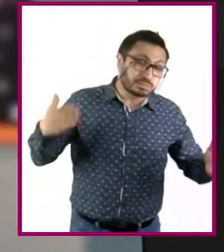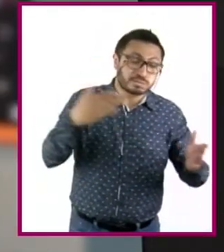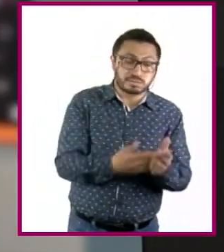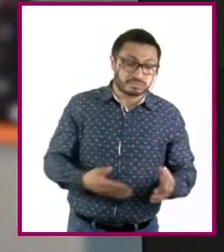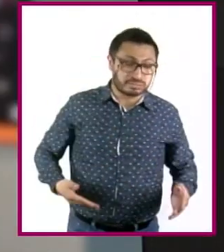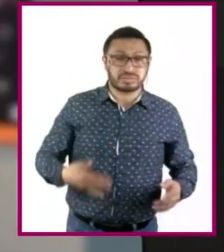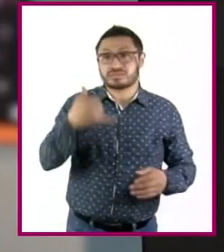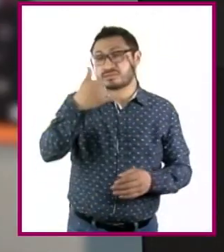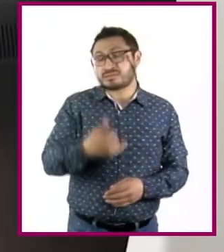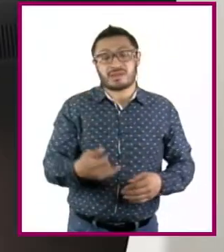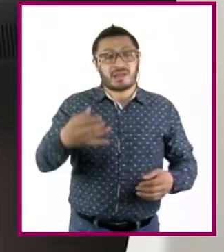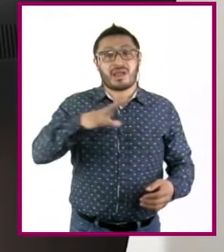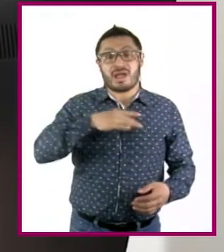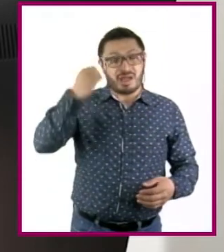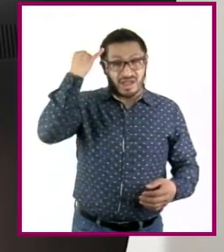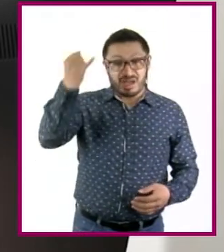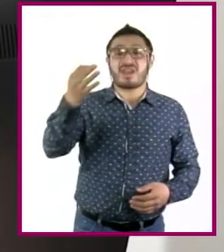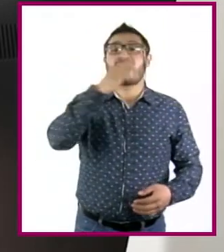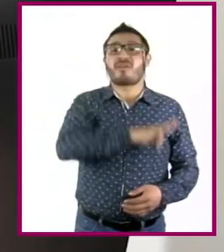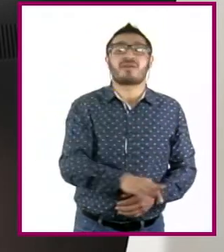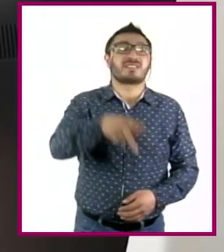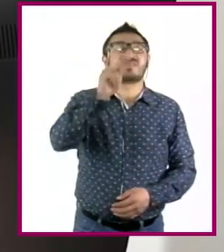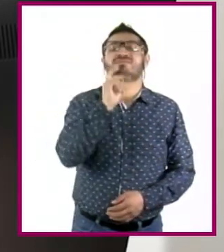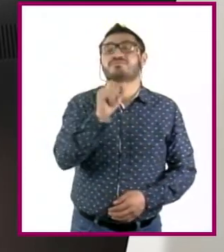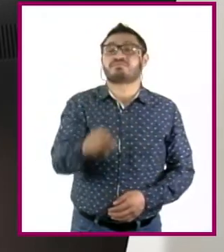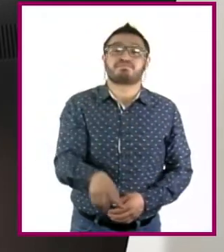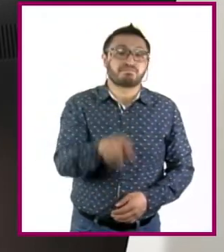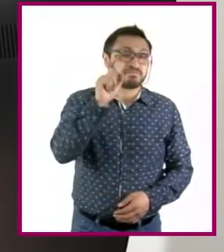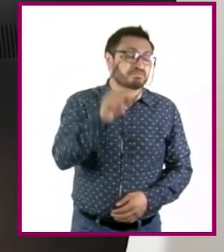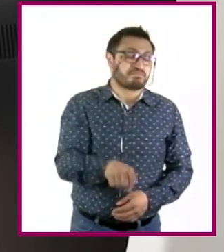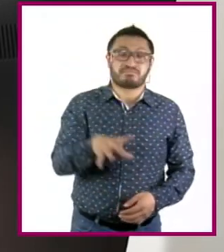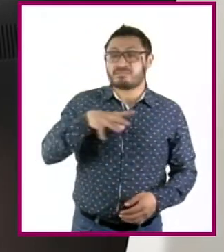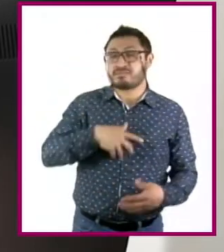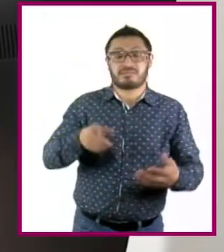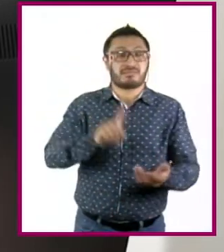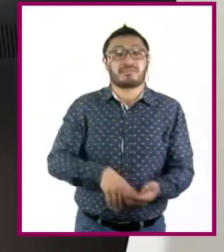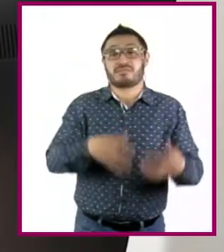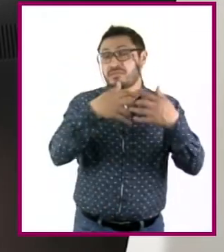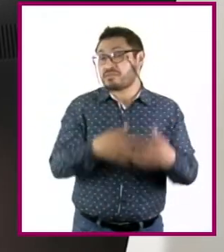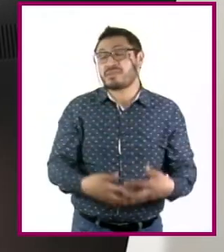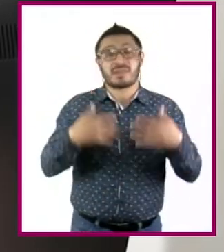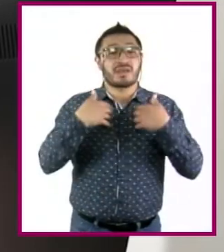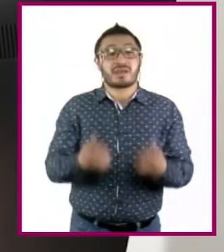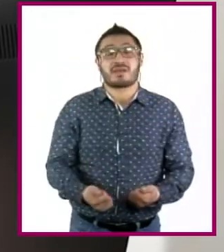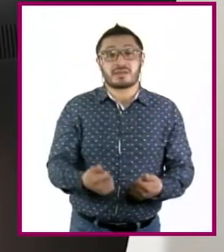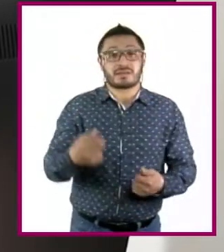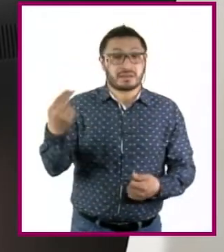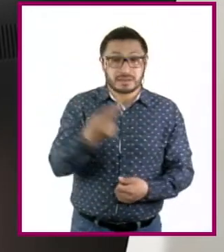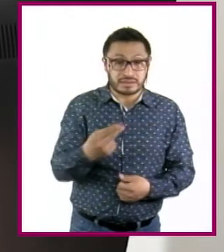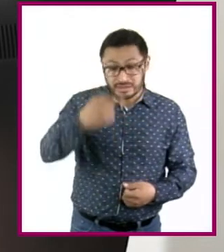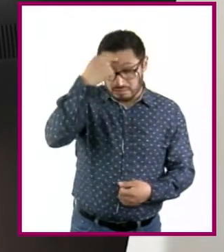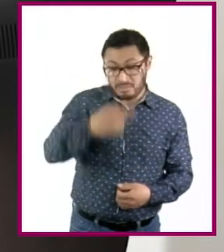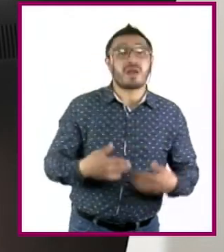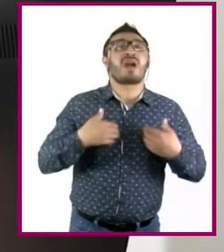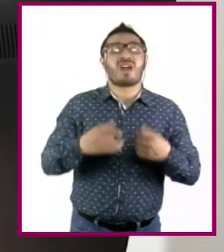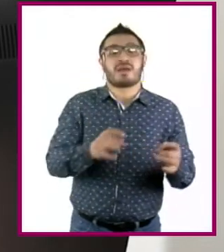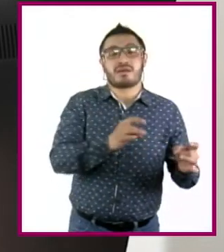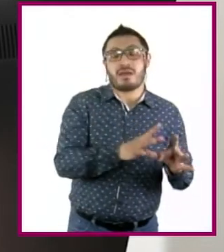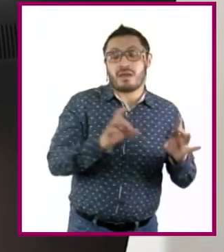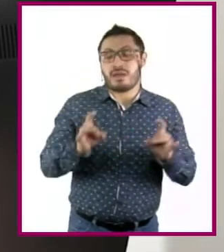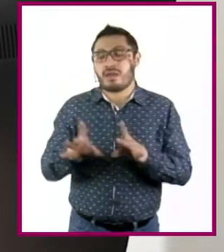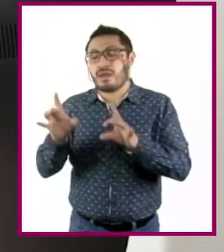nuestros prejuicios, ¿cierto? Pero tampoco tienen lo que se necesita para comprender las circunstancias de cada situación y no juzgar